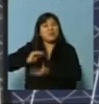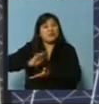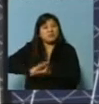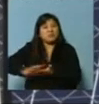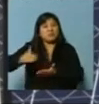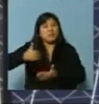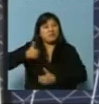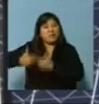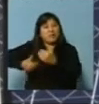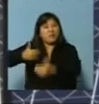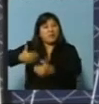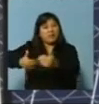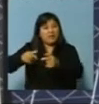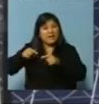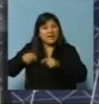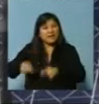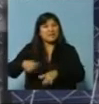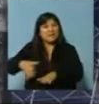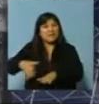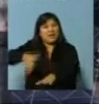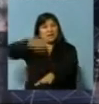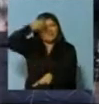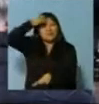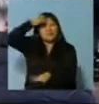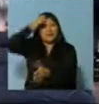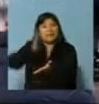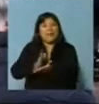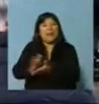que va a quedar para la historia.